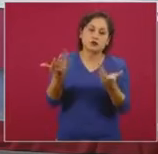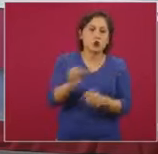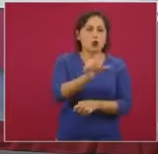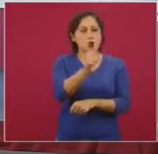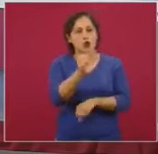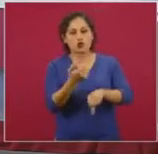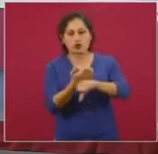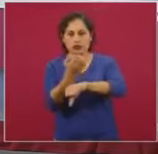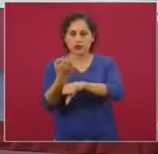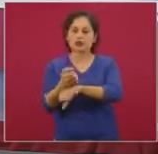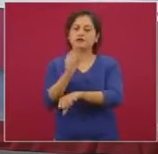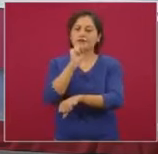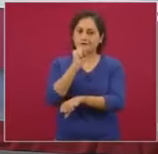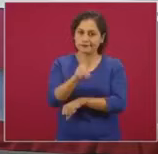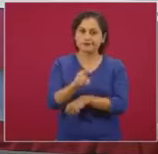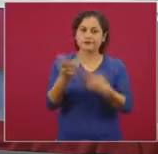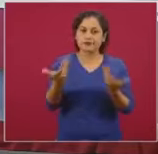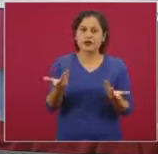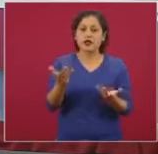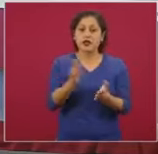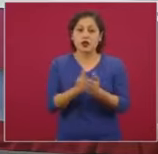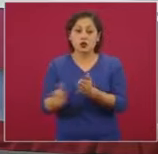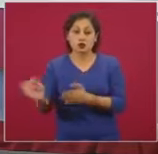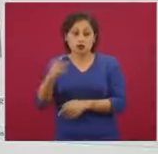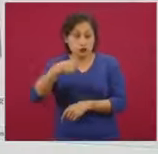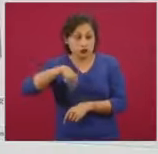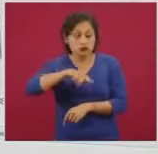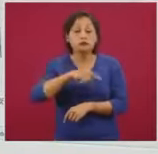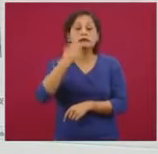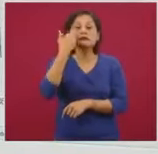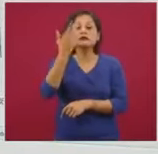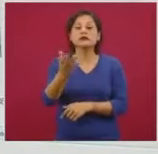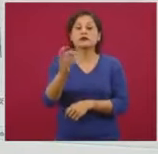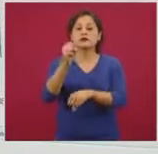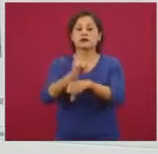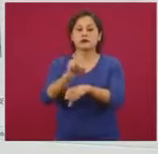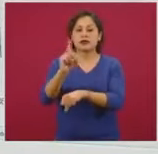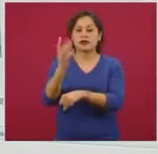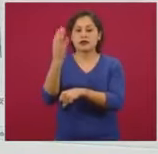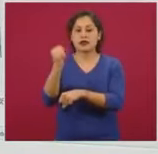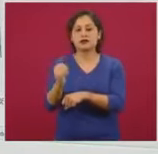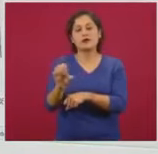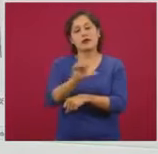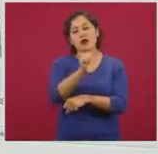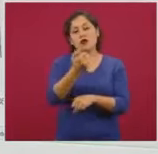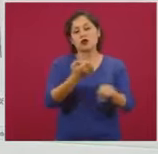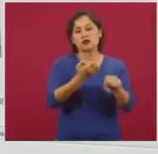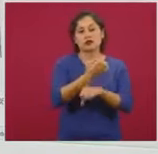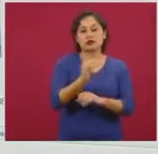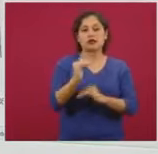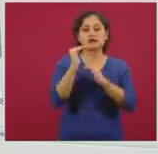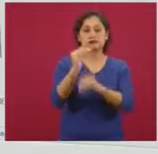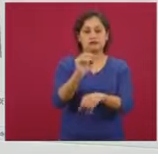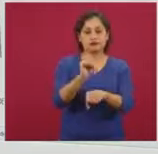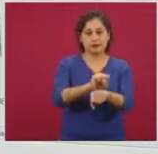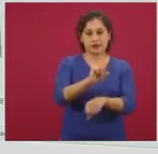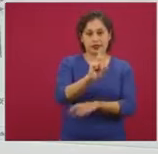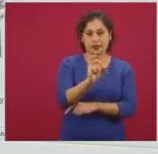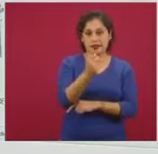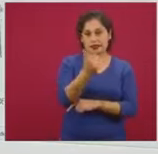estados. No todos los estados tenemos hasta la semana 39. Algunos estados, como Yucatán, lo tenemos hasta la semana 36. Pero aún